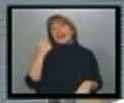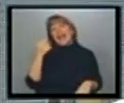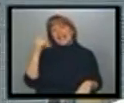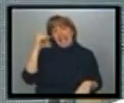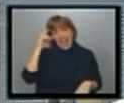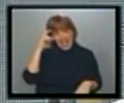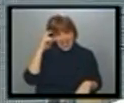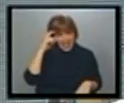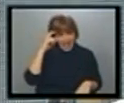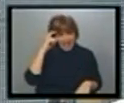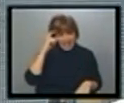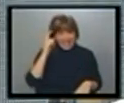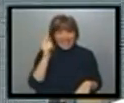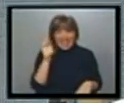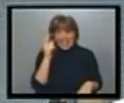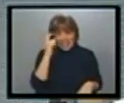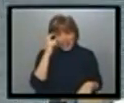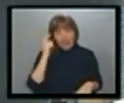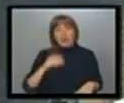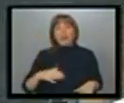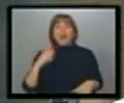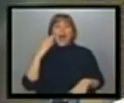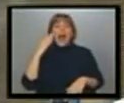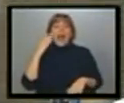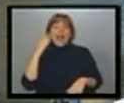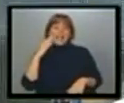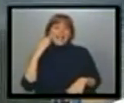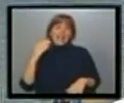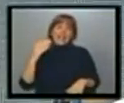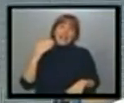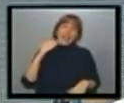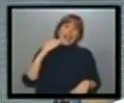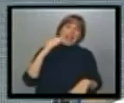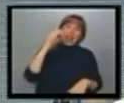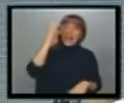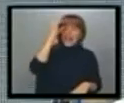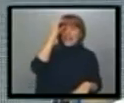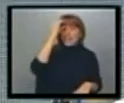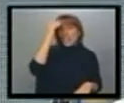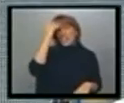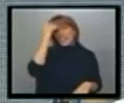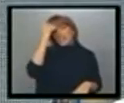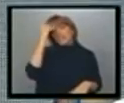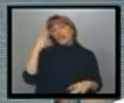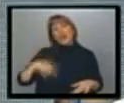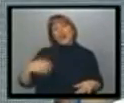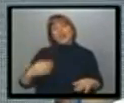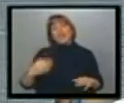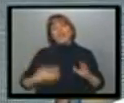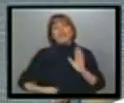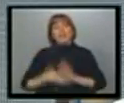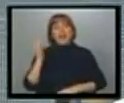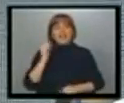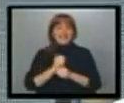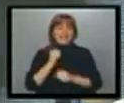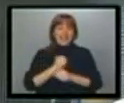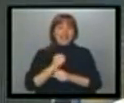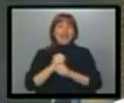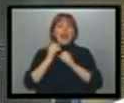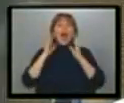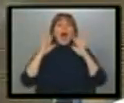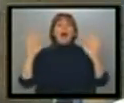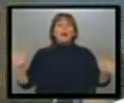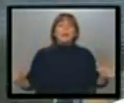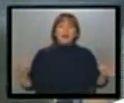10 grados y para esta tarde una máxima de 14-15. Y ya nos tenemos que ir, sí, a trabajar. Por eso queremos saber cómo están los